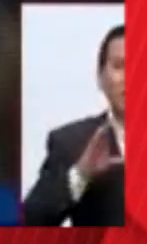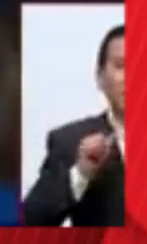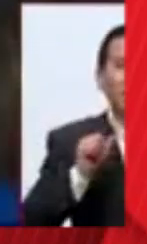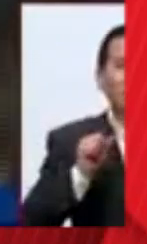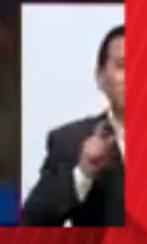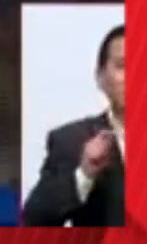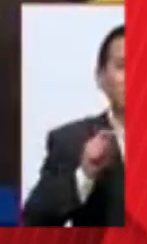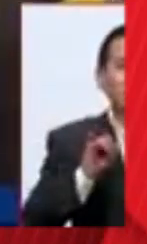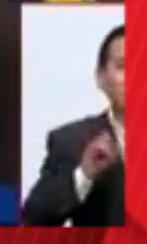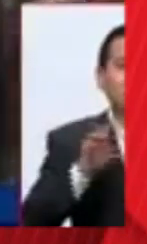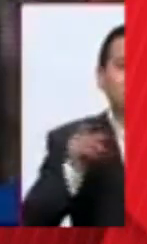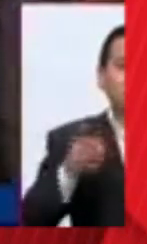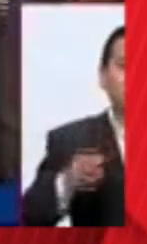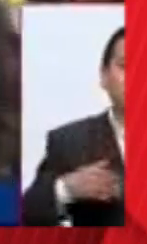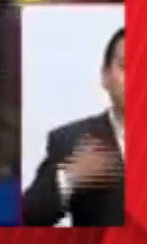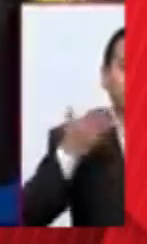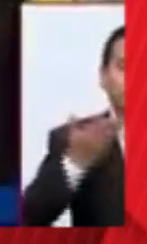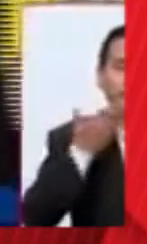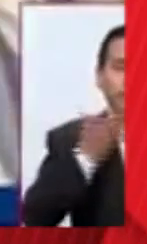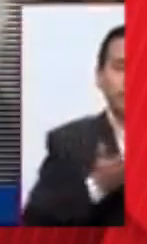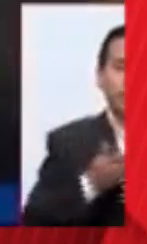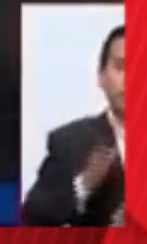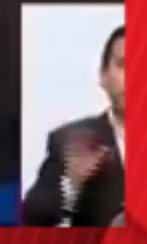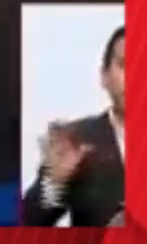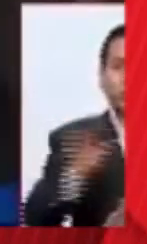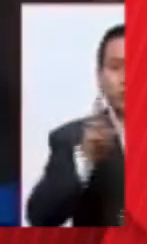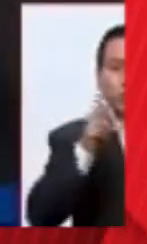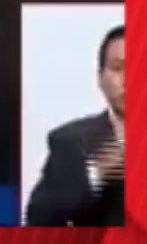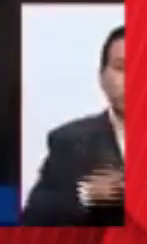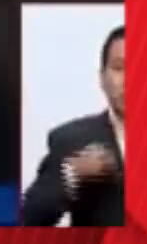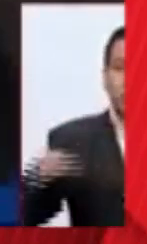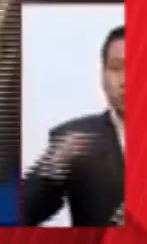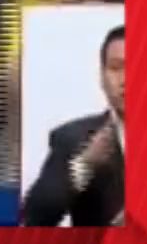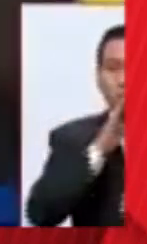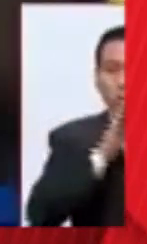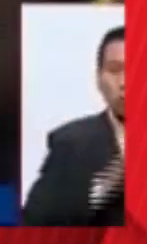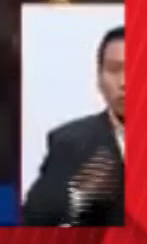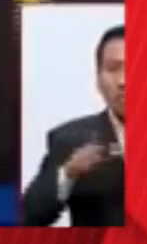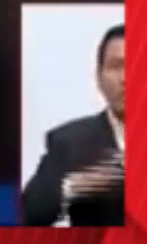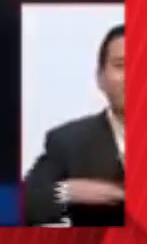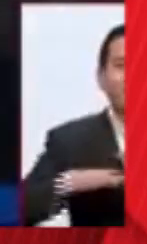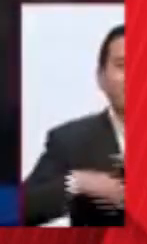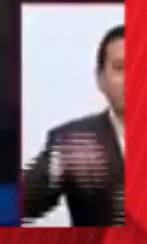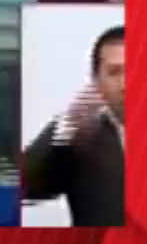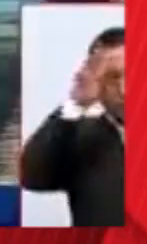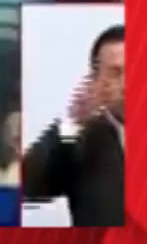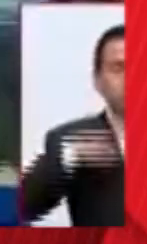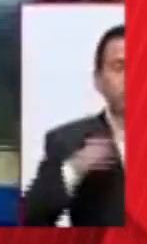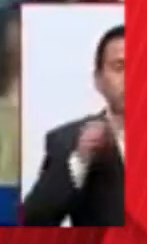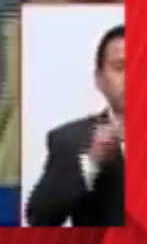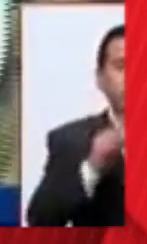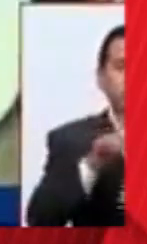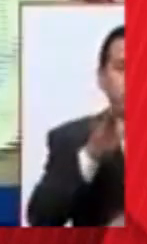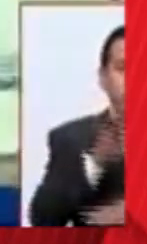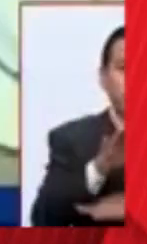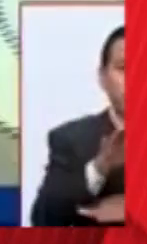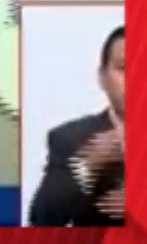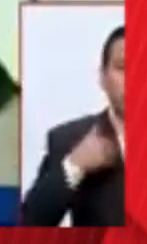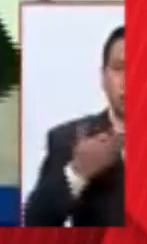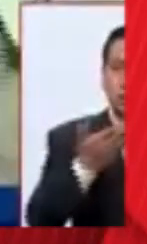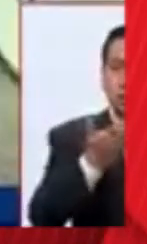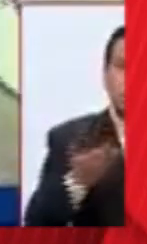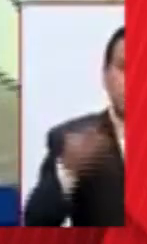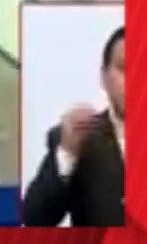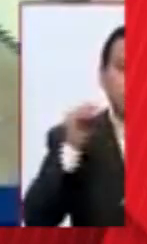Castillo, felicitar al pueblo, el pueblo humilde triunfa en Perú. Y solo quiero decirles, esta tarde recibe una